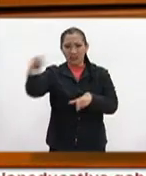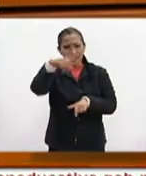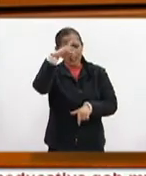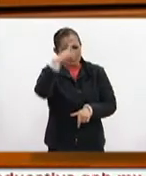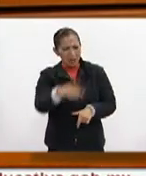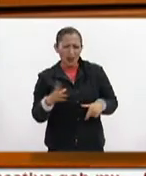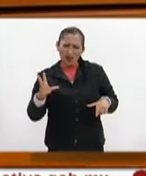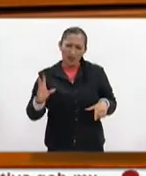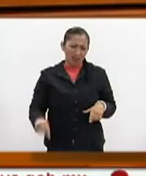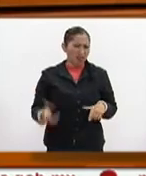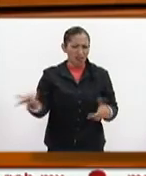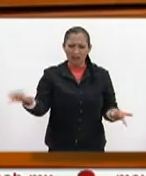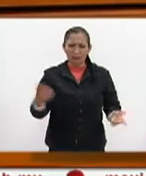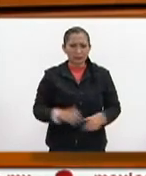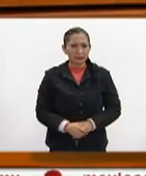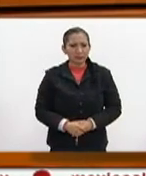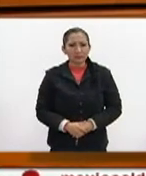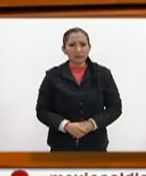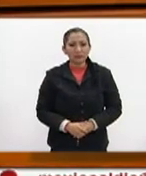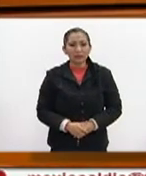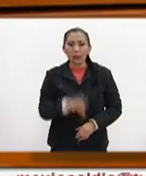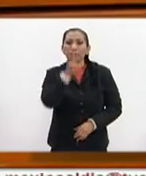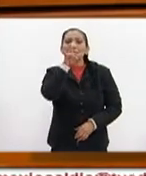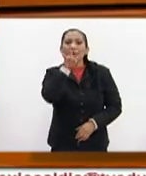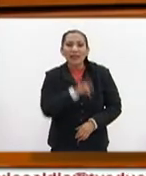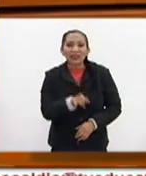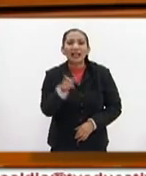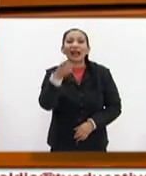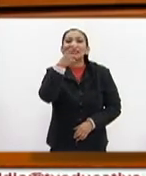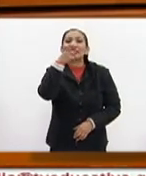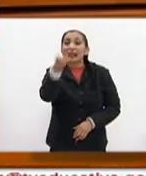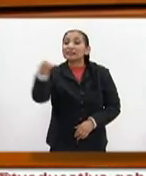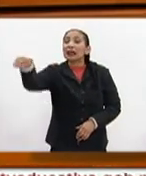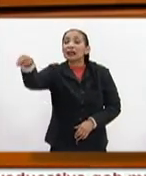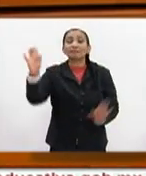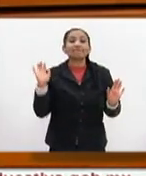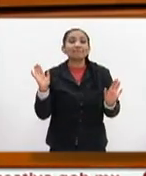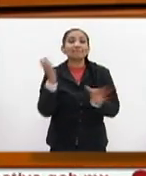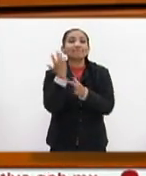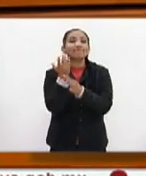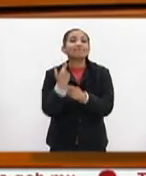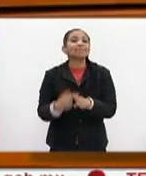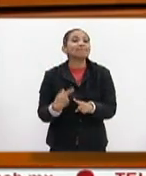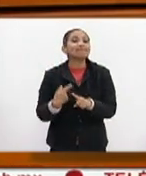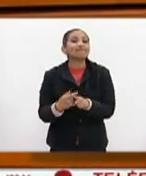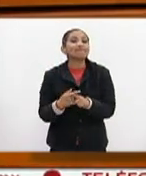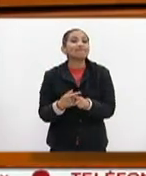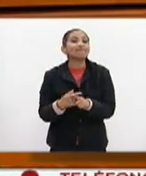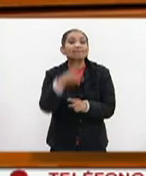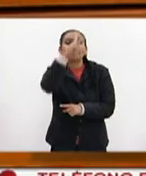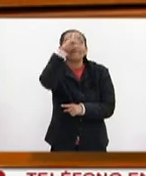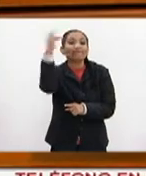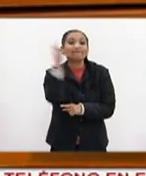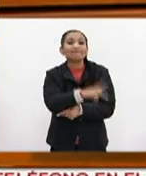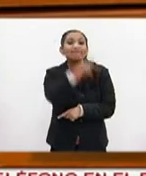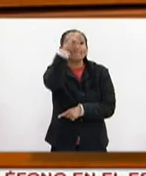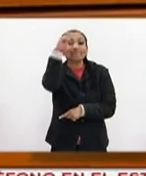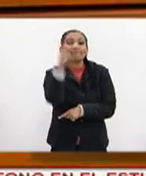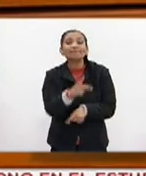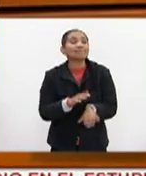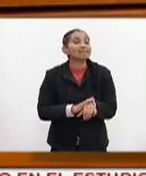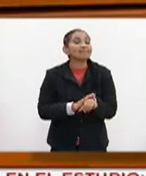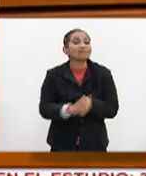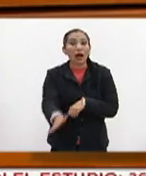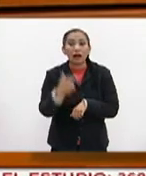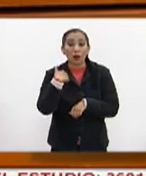de manera permanente. Falso el dicho, quien lo dice. Y menos, y mucho menos,